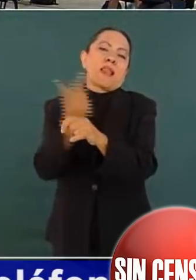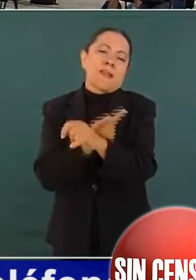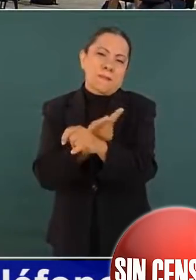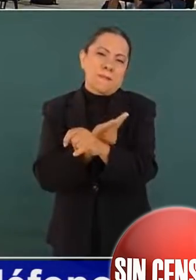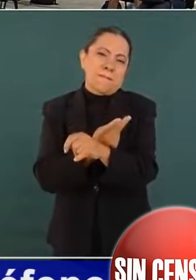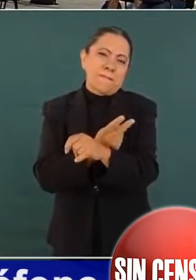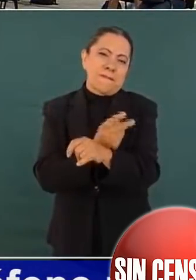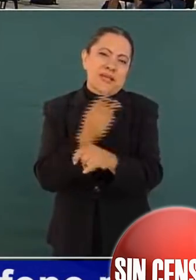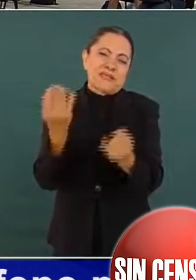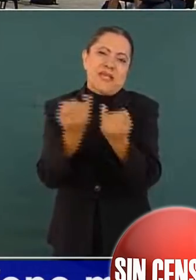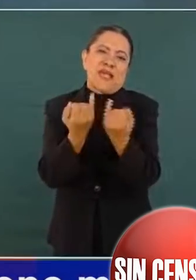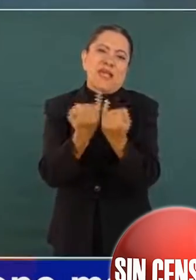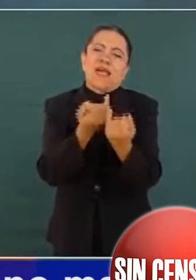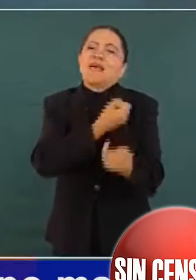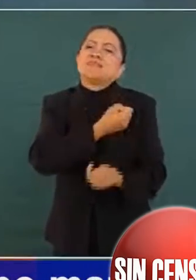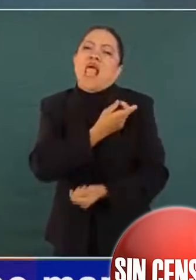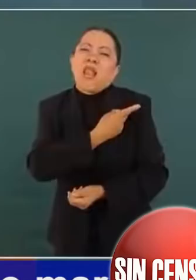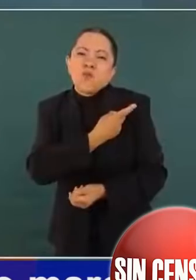en otros